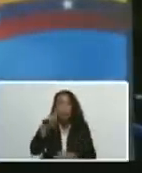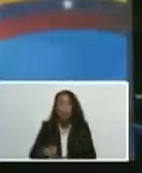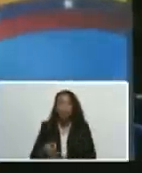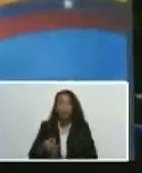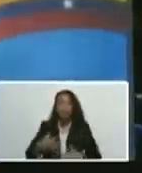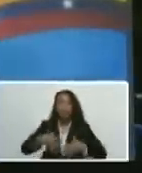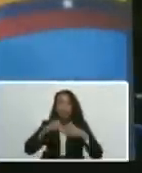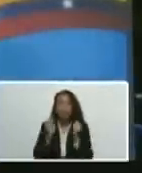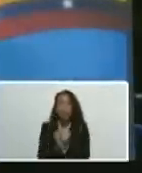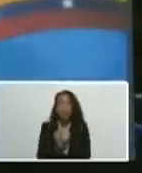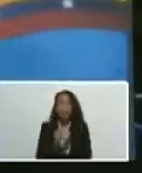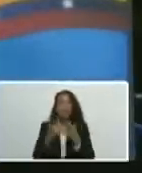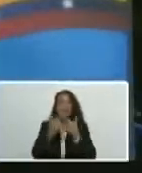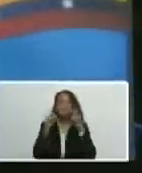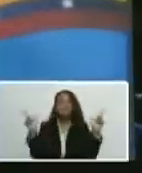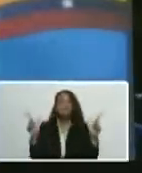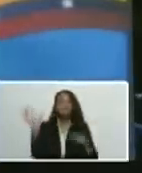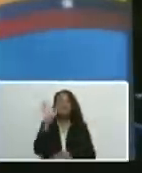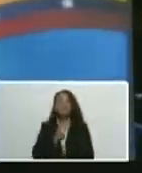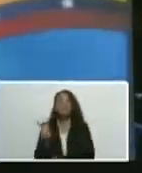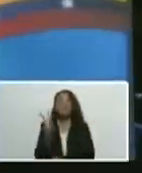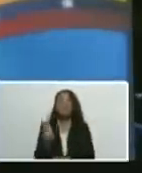gesta emancipadora.